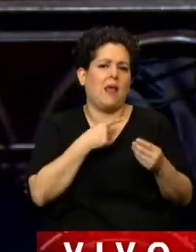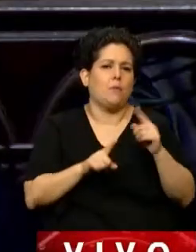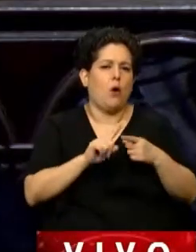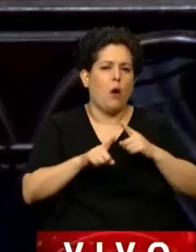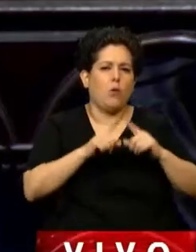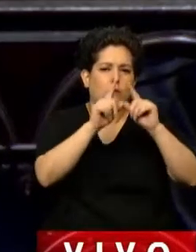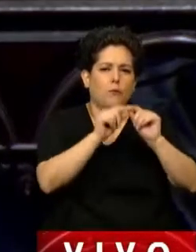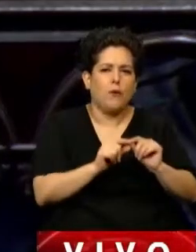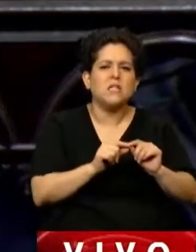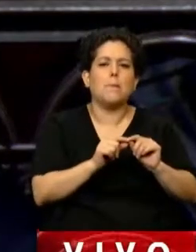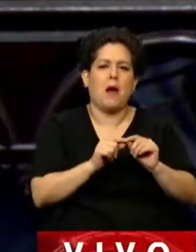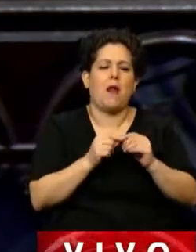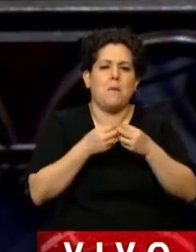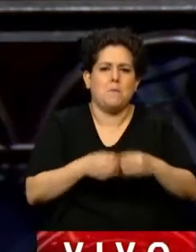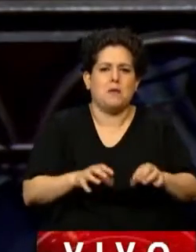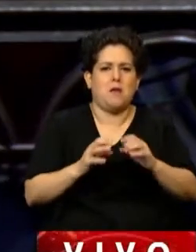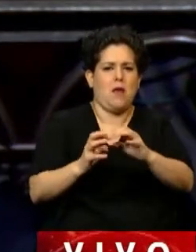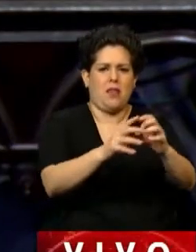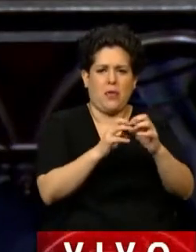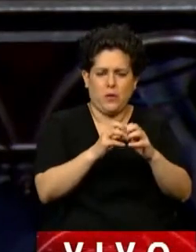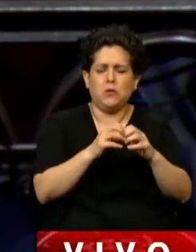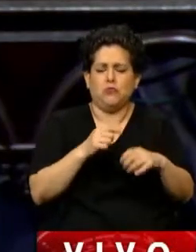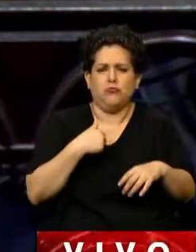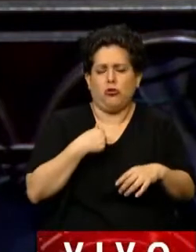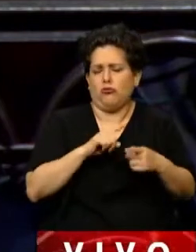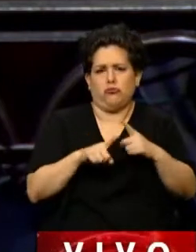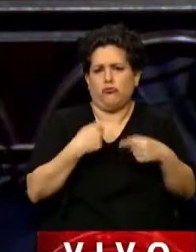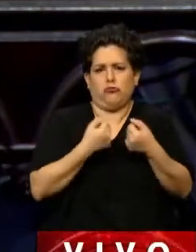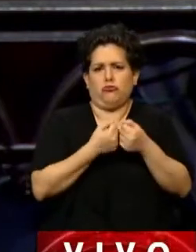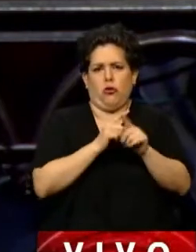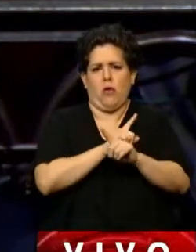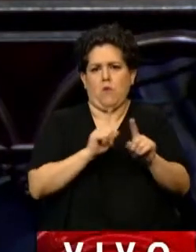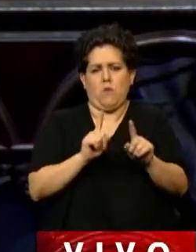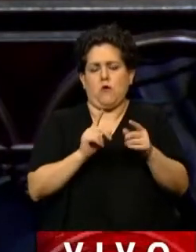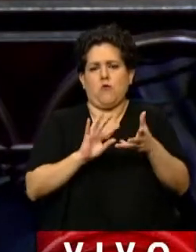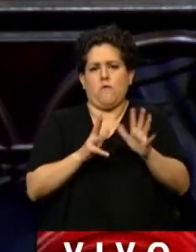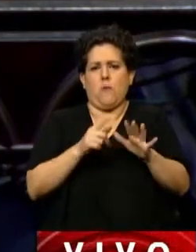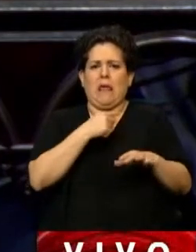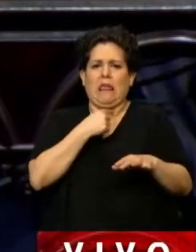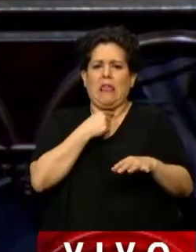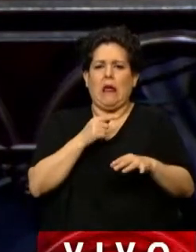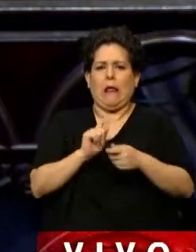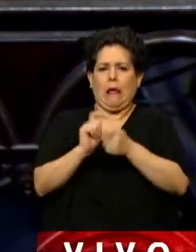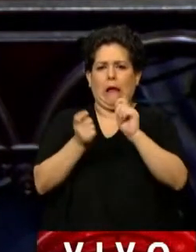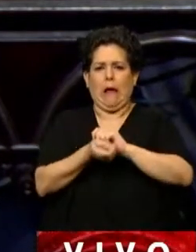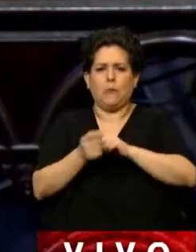parlamentaria. Estoy absolutamente en desacuerdo con cualquier intento de tratar reformas